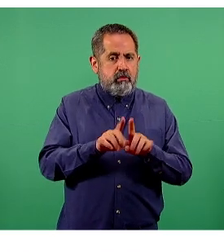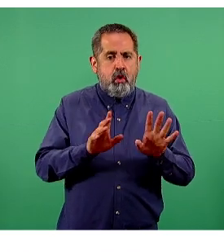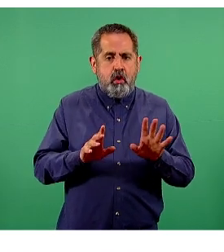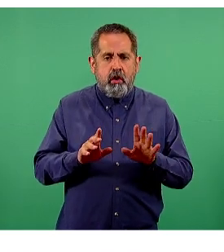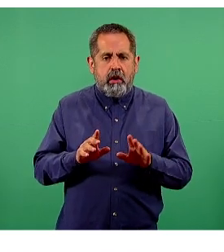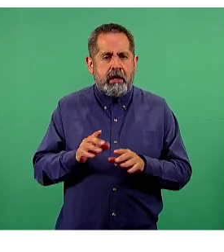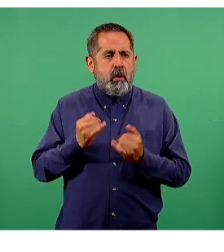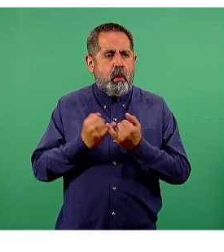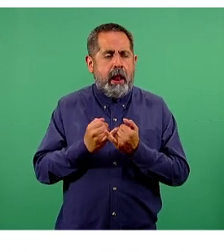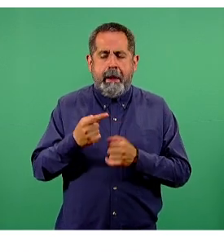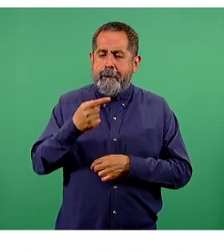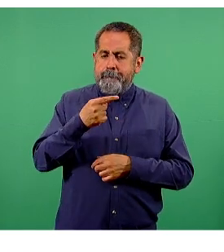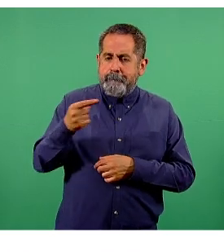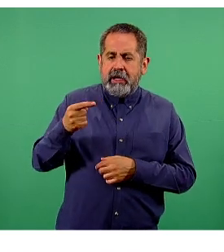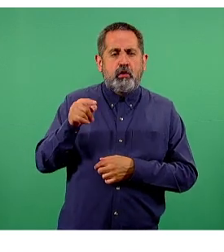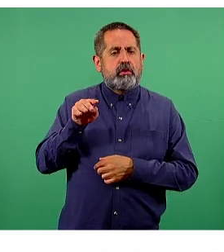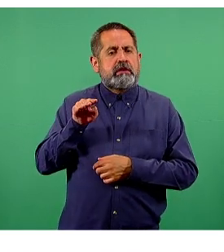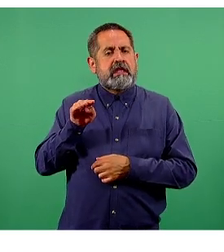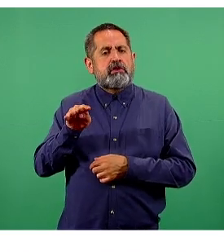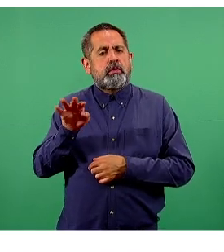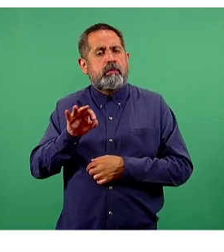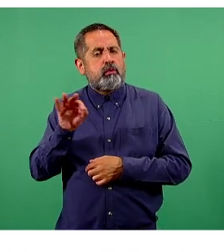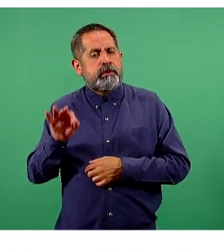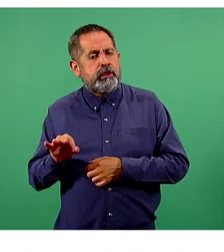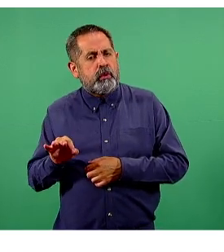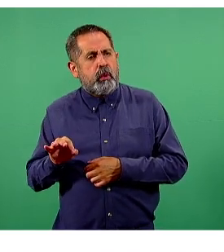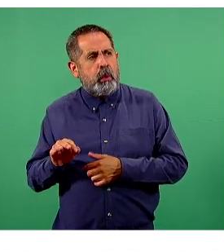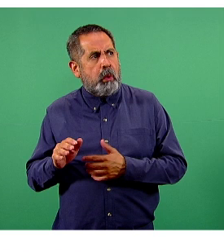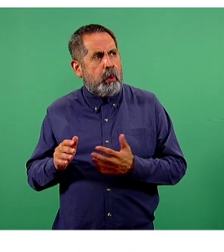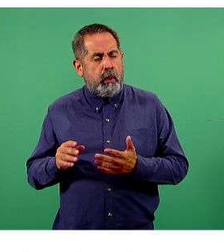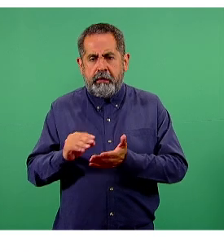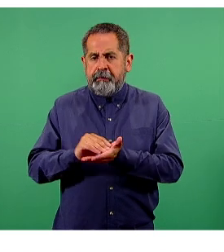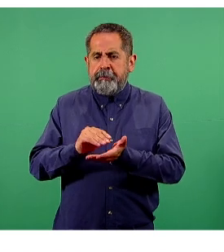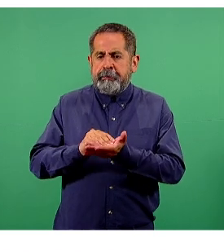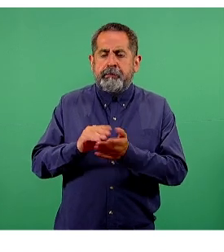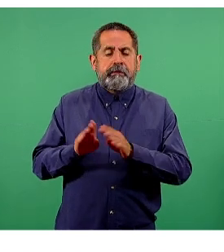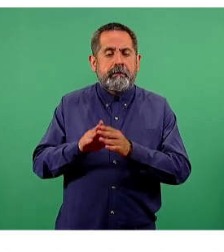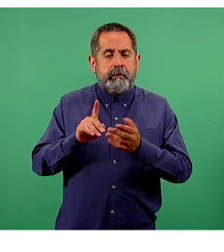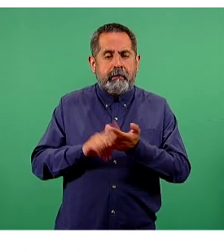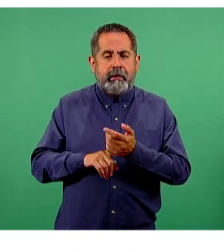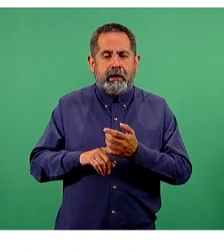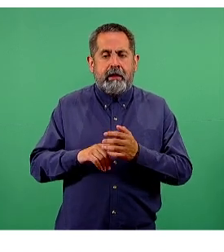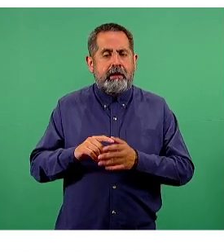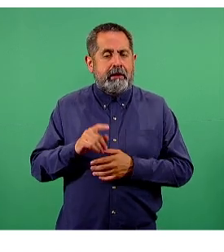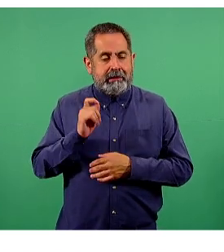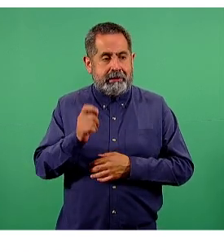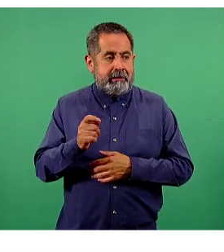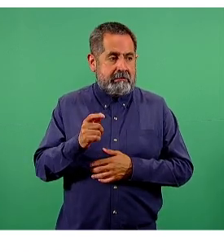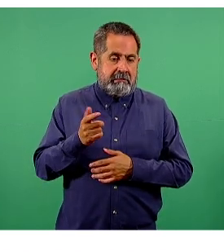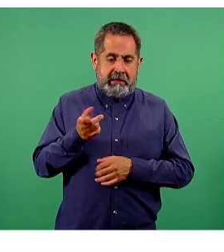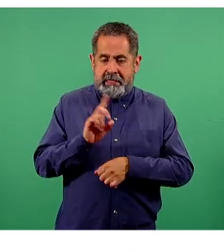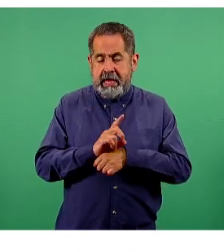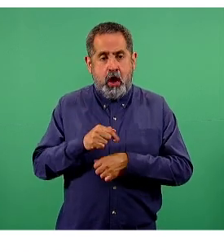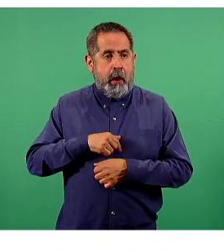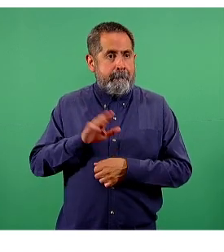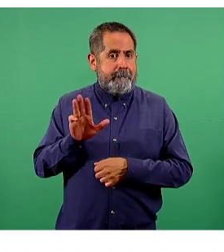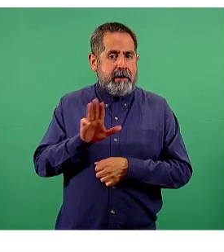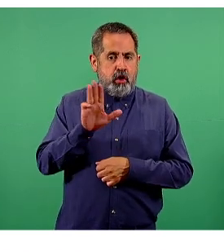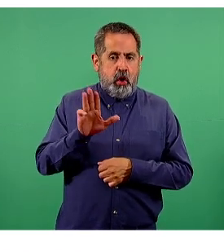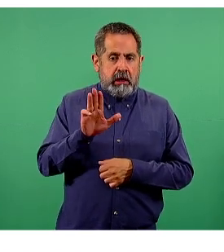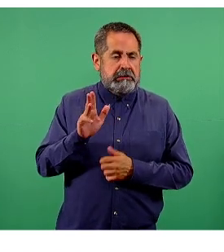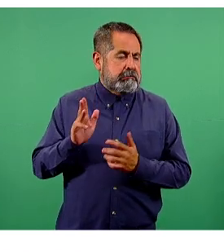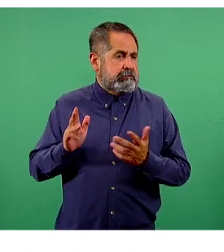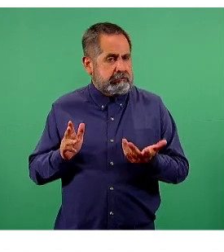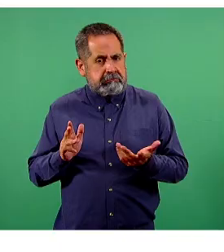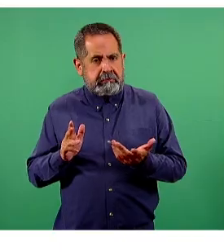un menos 19% y con ese número sigue siendo, para ser ombligo de semana hoy día miércoles, pues